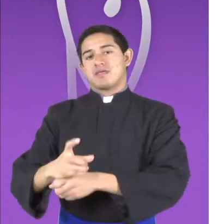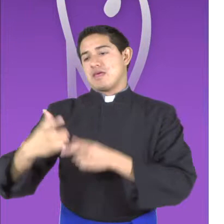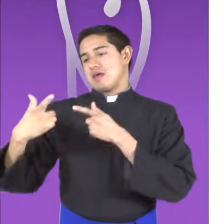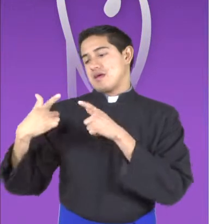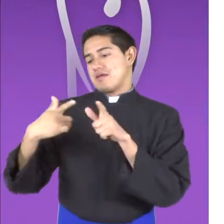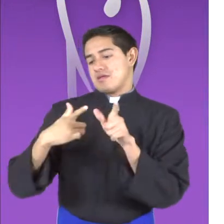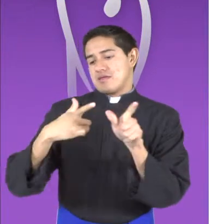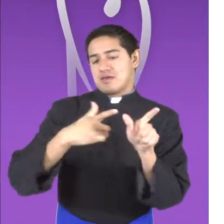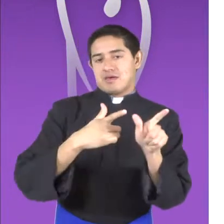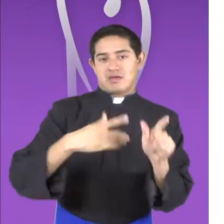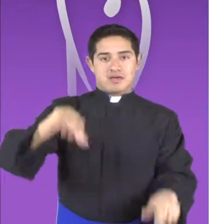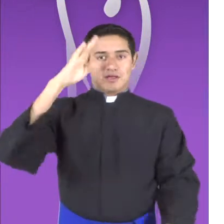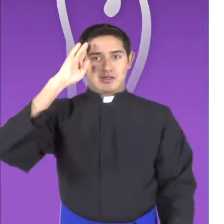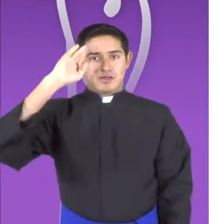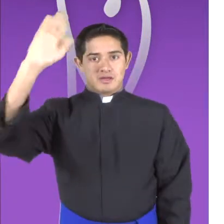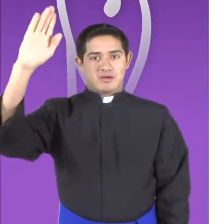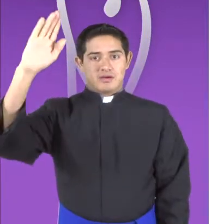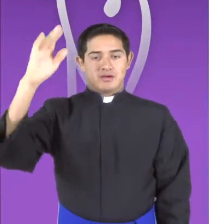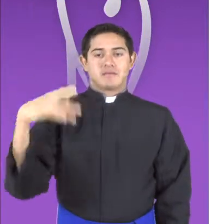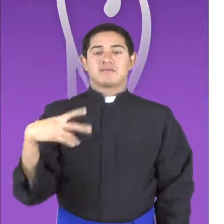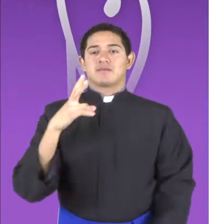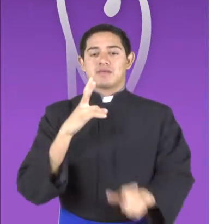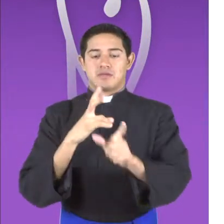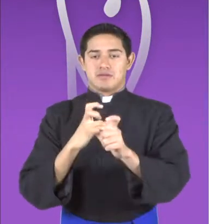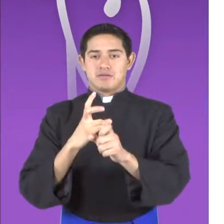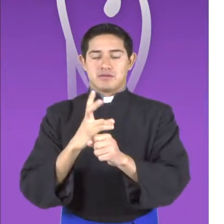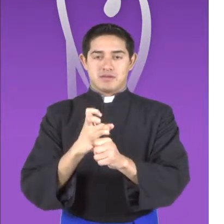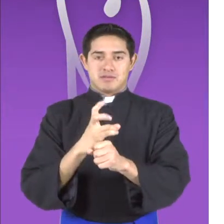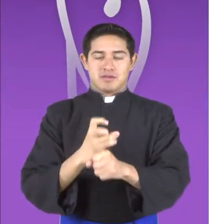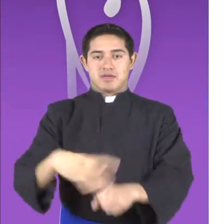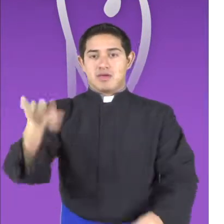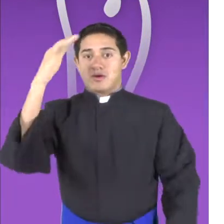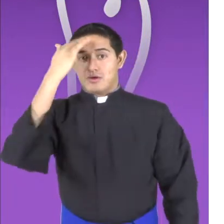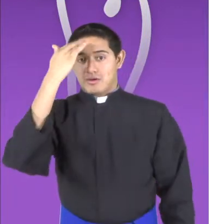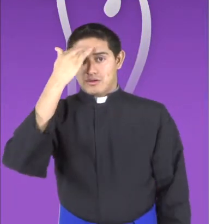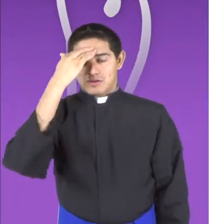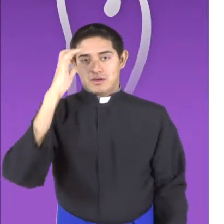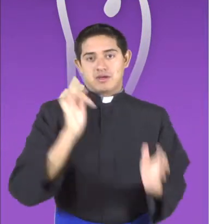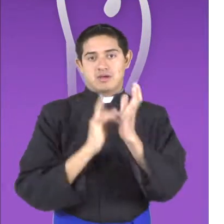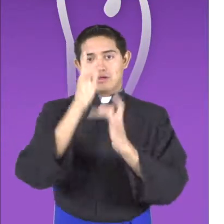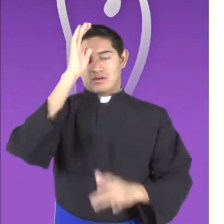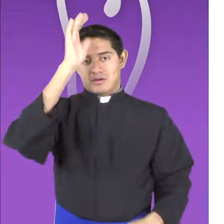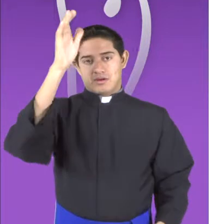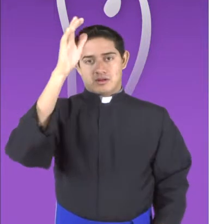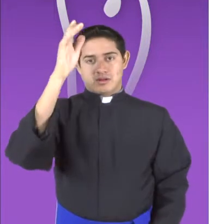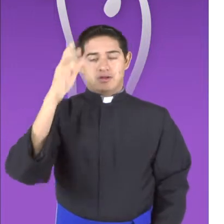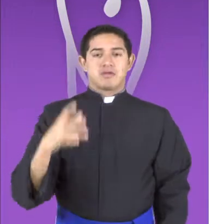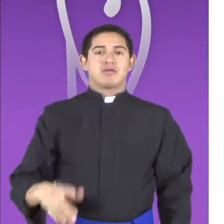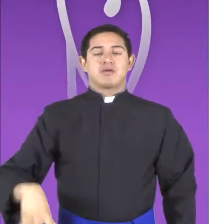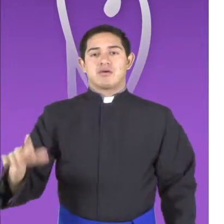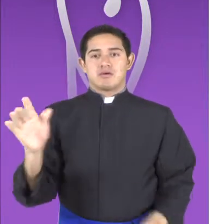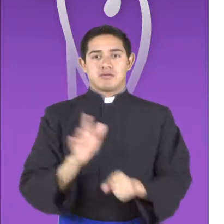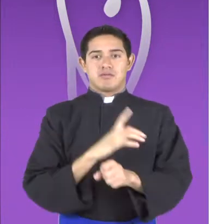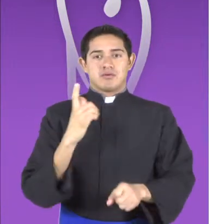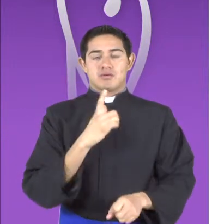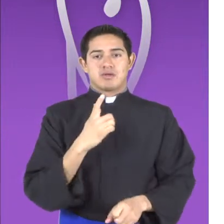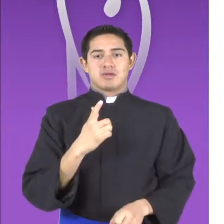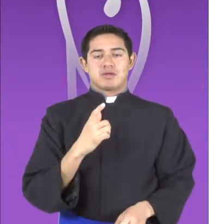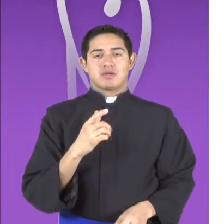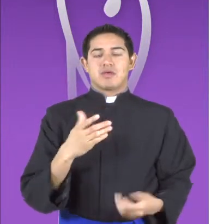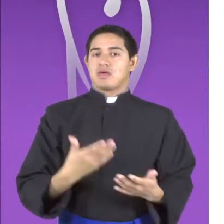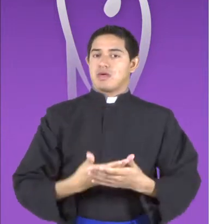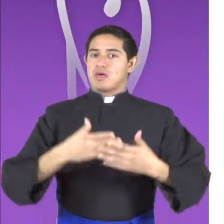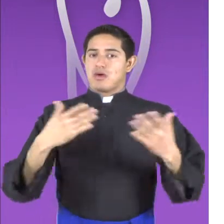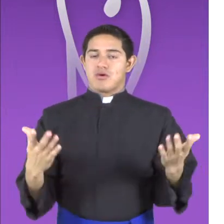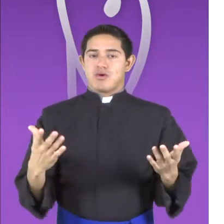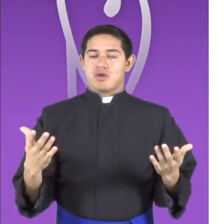a seguir al Señor, que invita a conocerle, porque efectivamente en nuestros ambientes hay